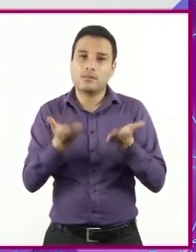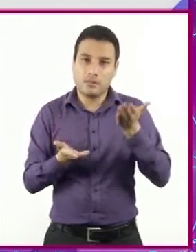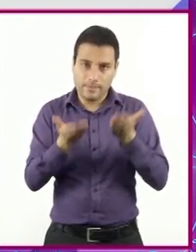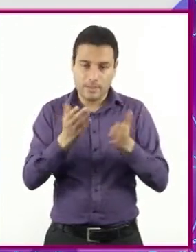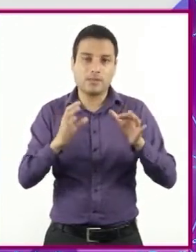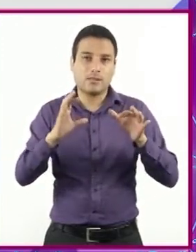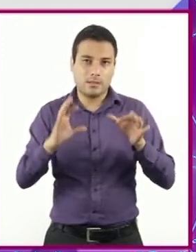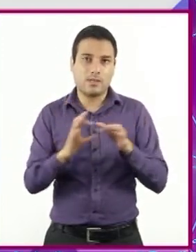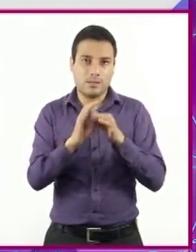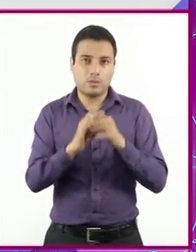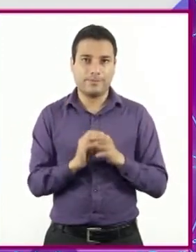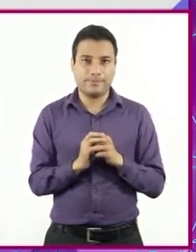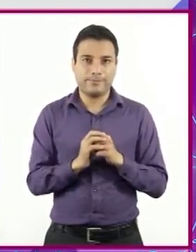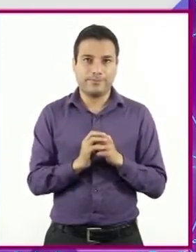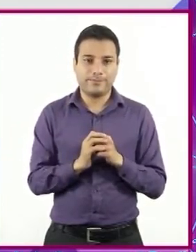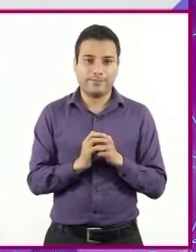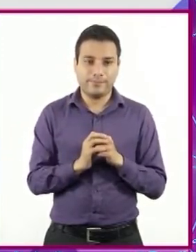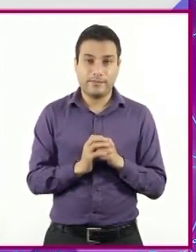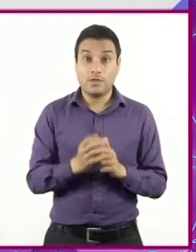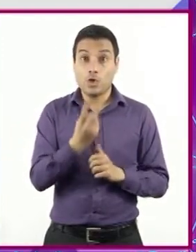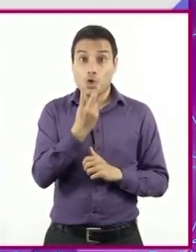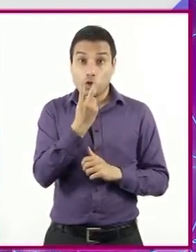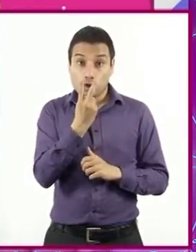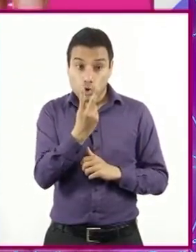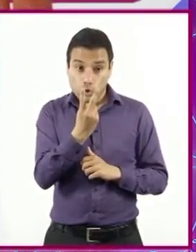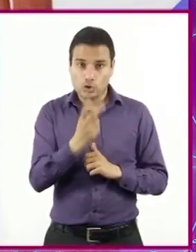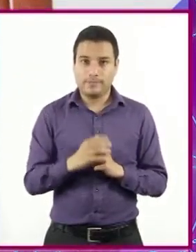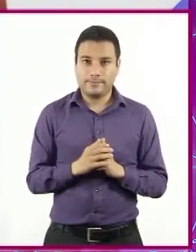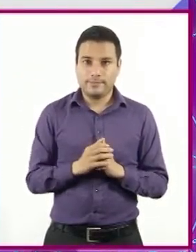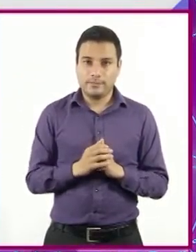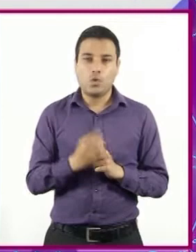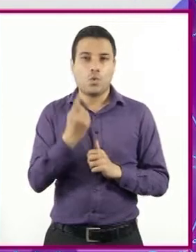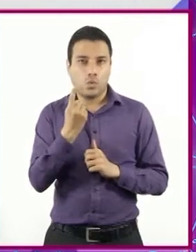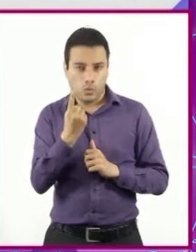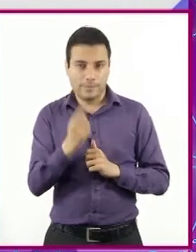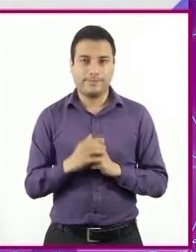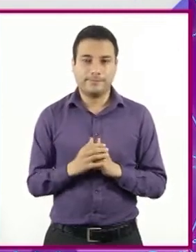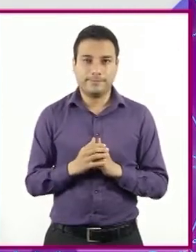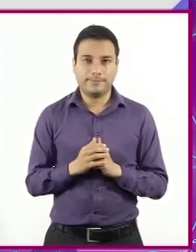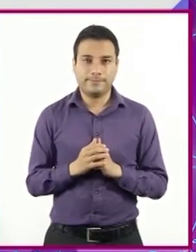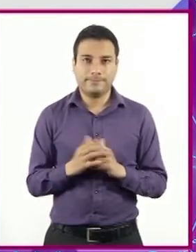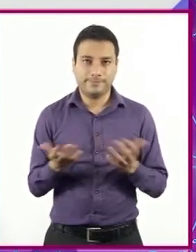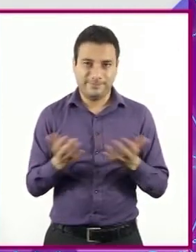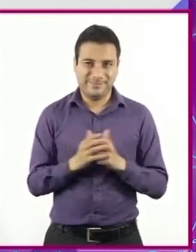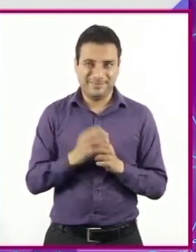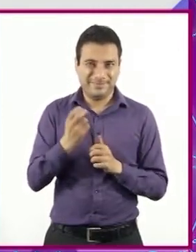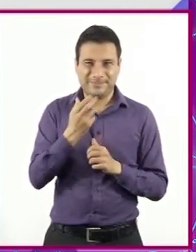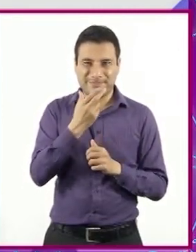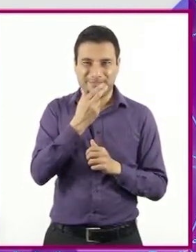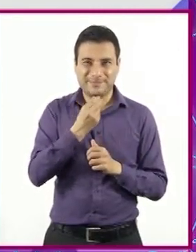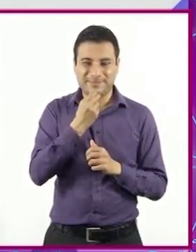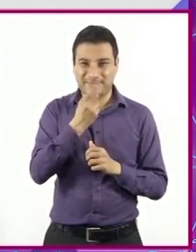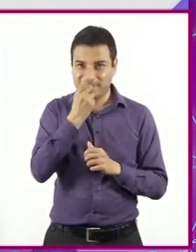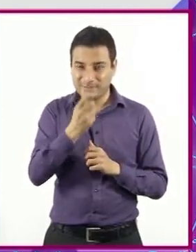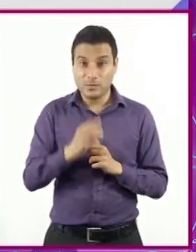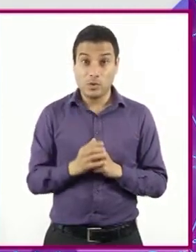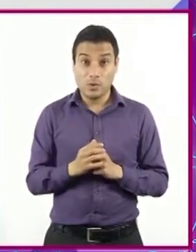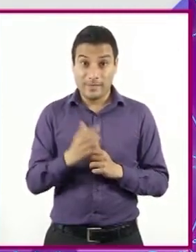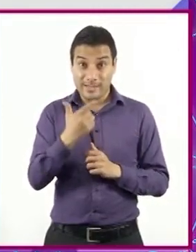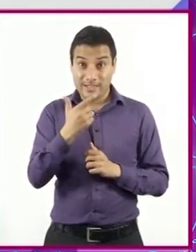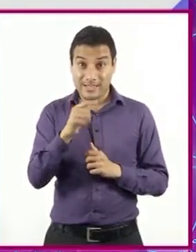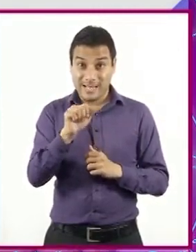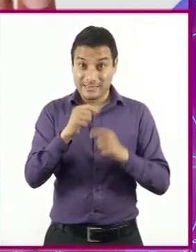su relación sería 2:1. Por lo tanto, con base en Avogadro, volúmenes iguales de